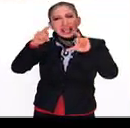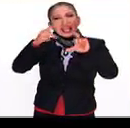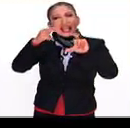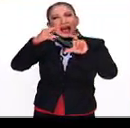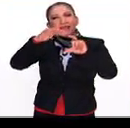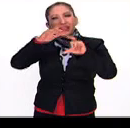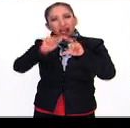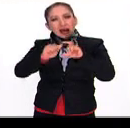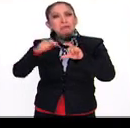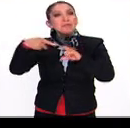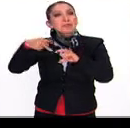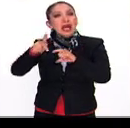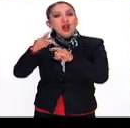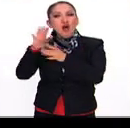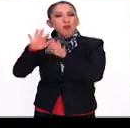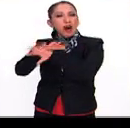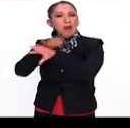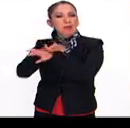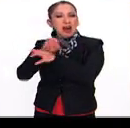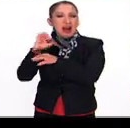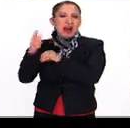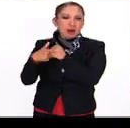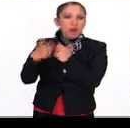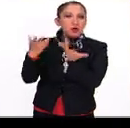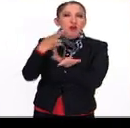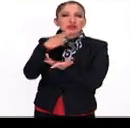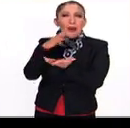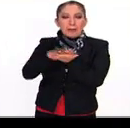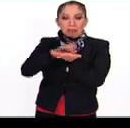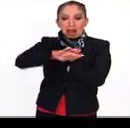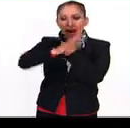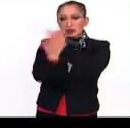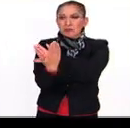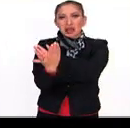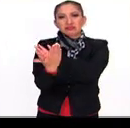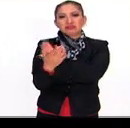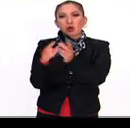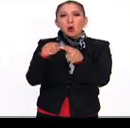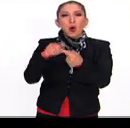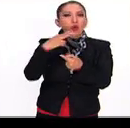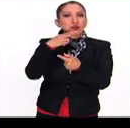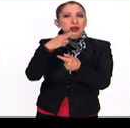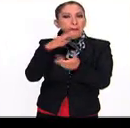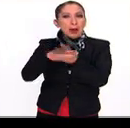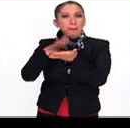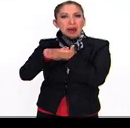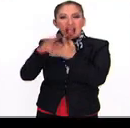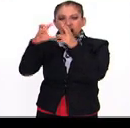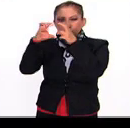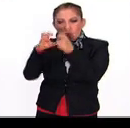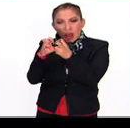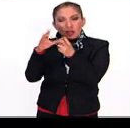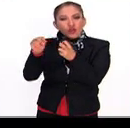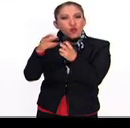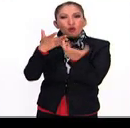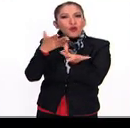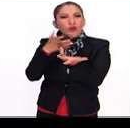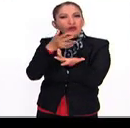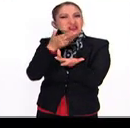pero con frecuencia lo altera, ya sea porque utiliza el papel al revés, porque utiliza un papel rugoso que no